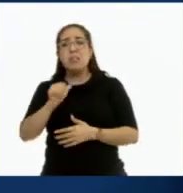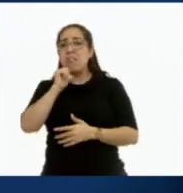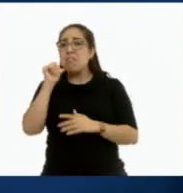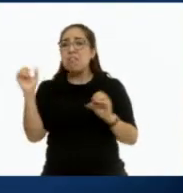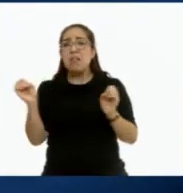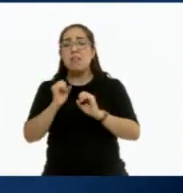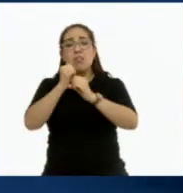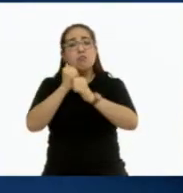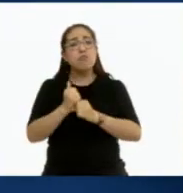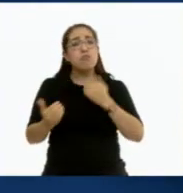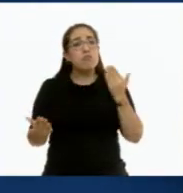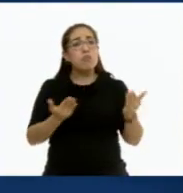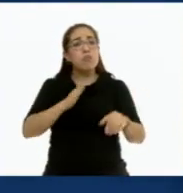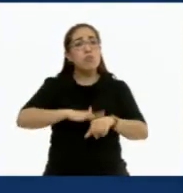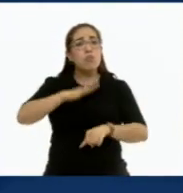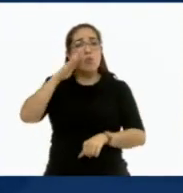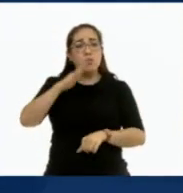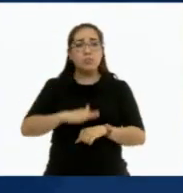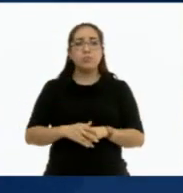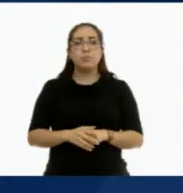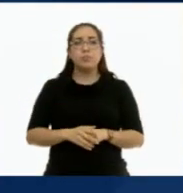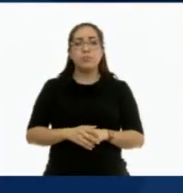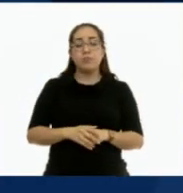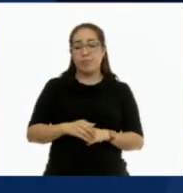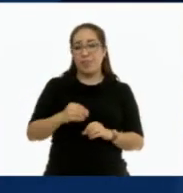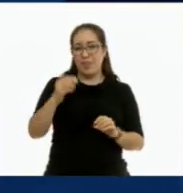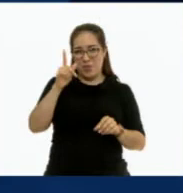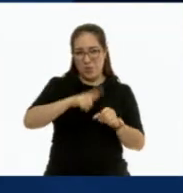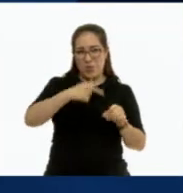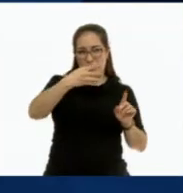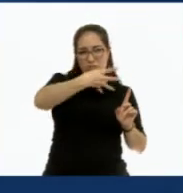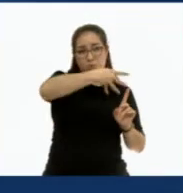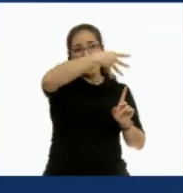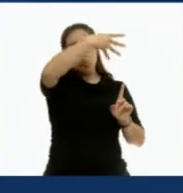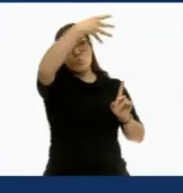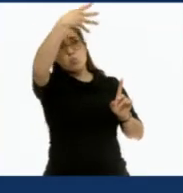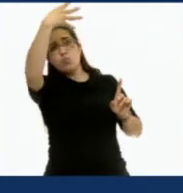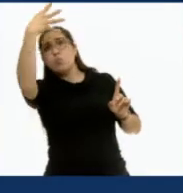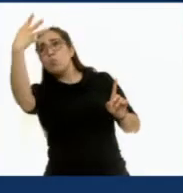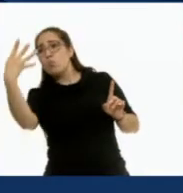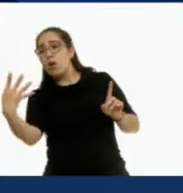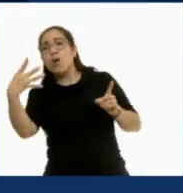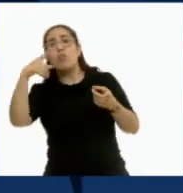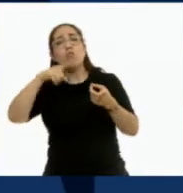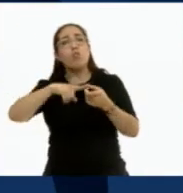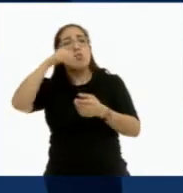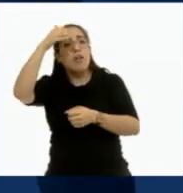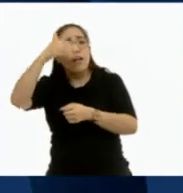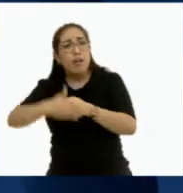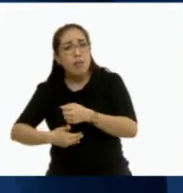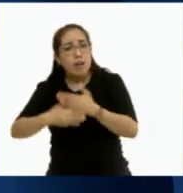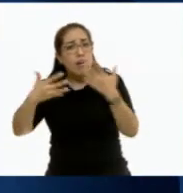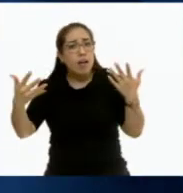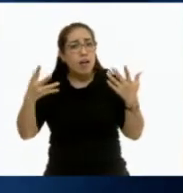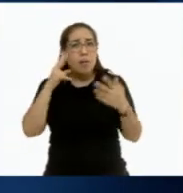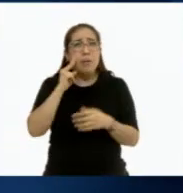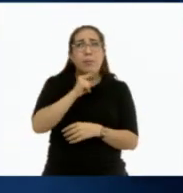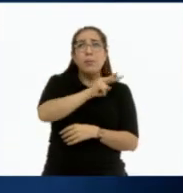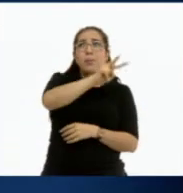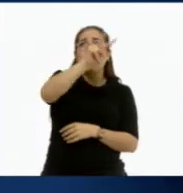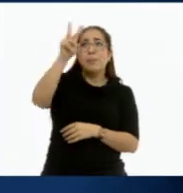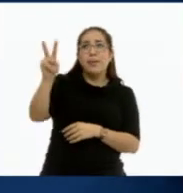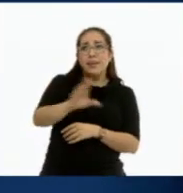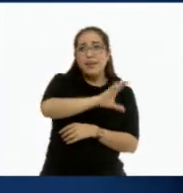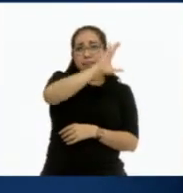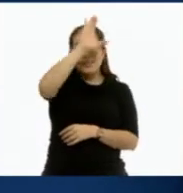¿Dónde termina el arco iris, en tu alma o en el horizonte? ¿Tal vez una estrella invisible será el